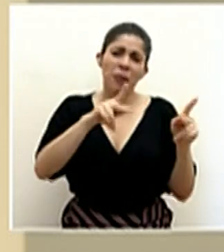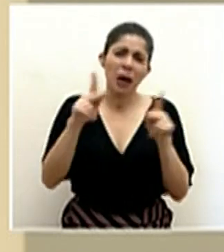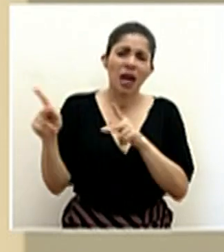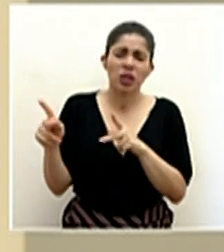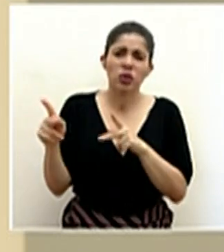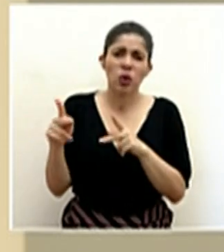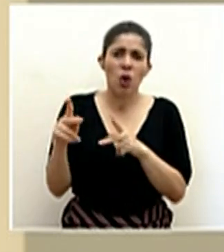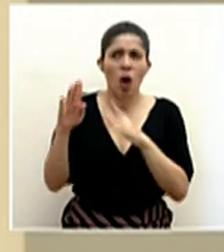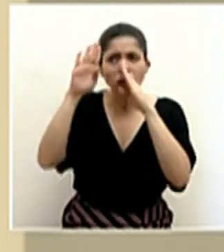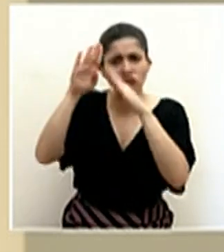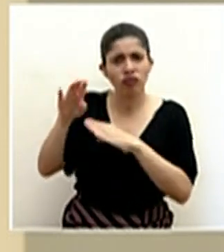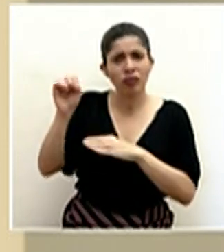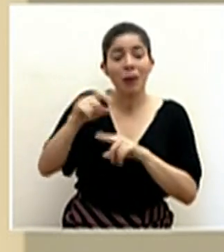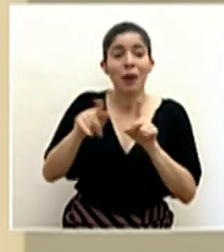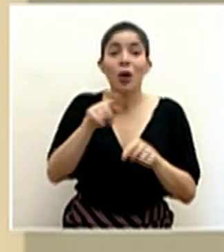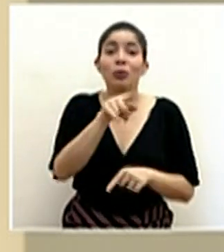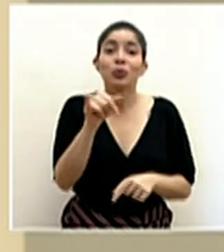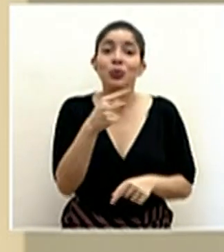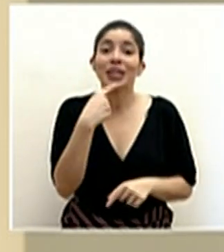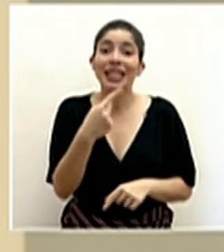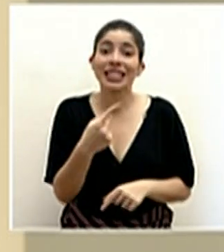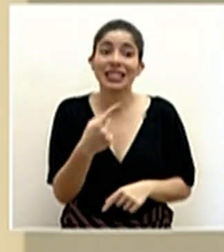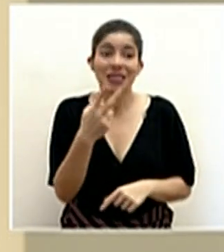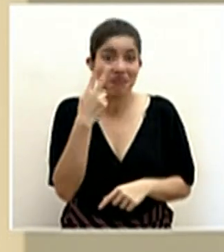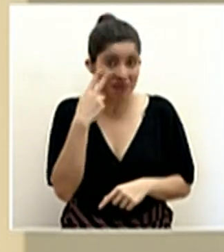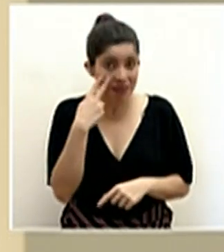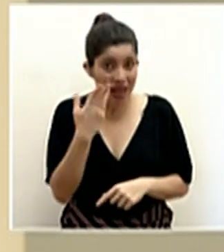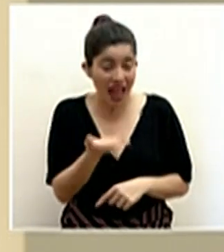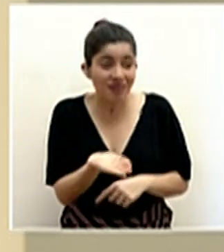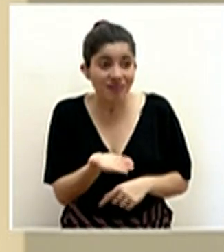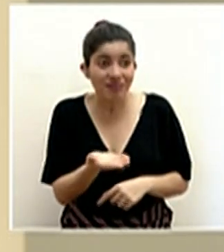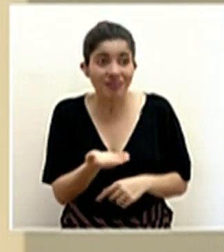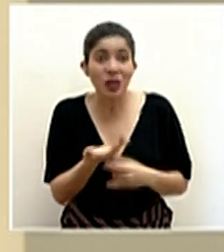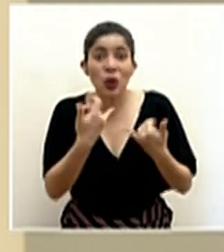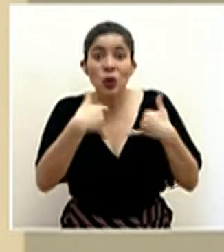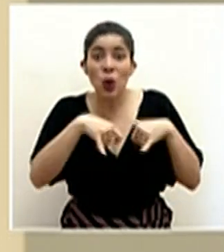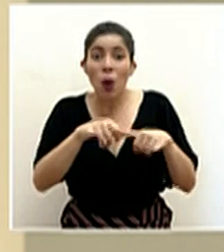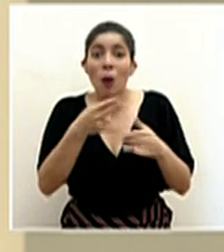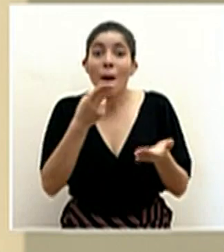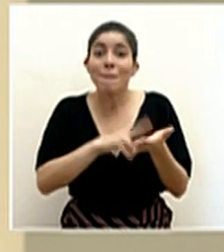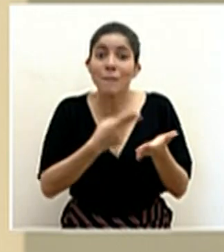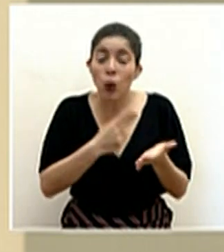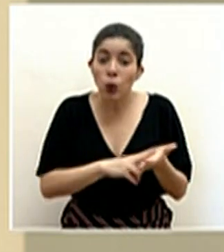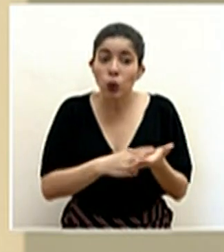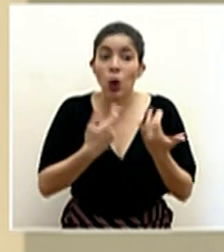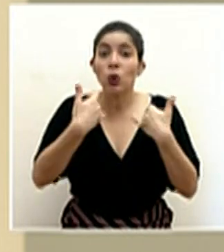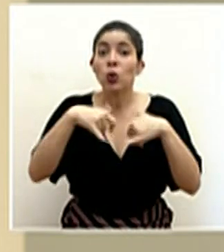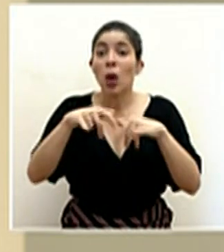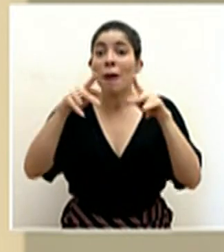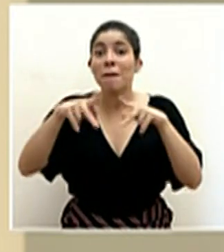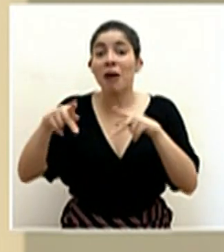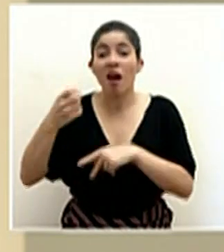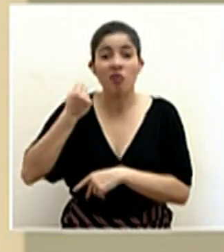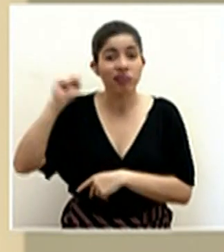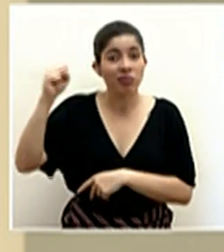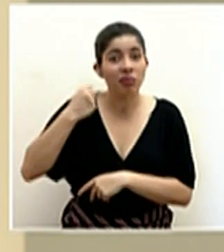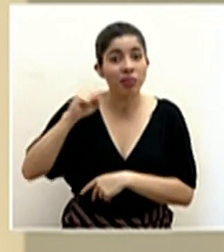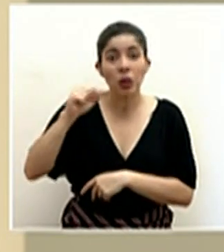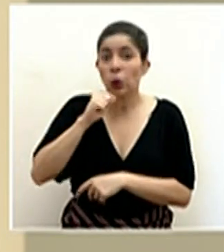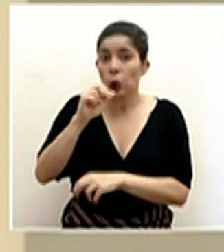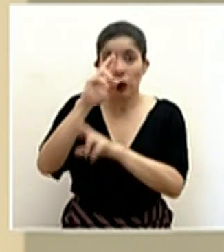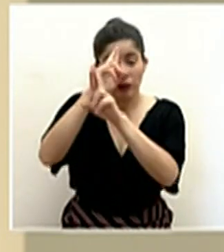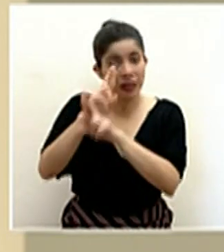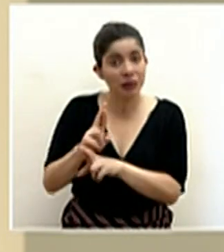población está haciendo caso, pero como usted dice, vea lo que indica de que hay todavía multas, de que hay todavía personas que transgreden y no